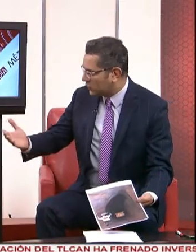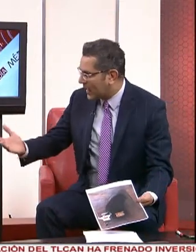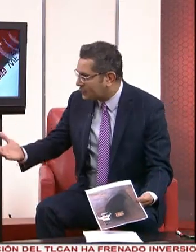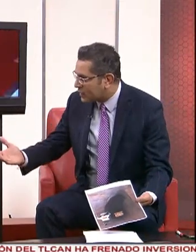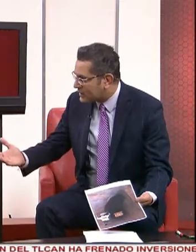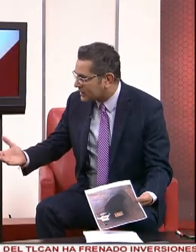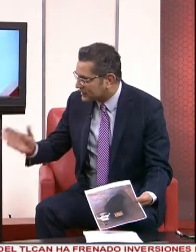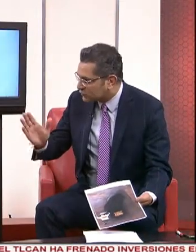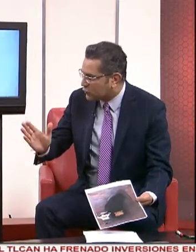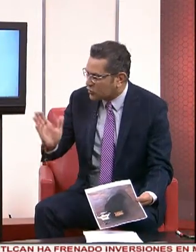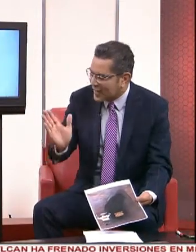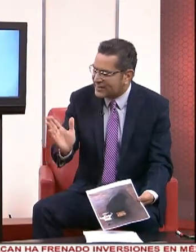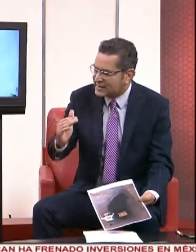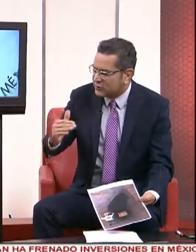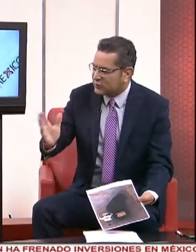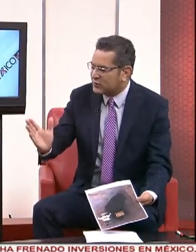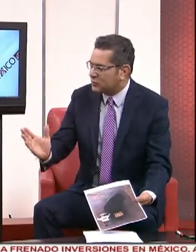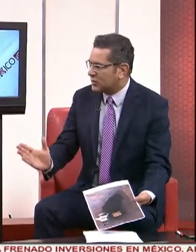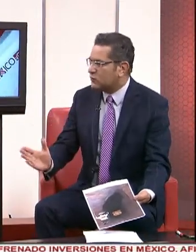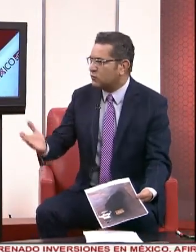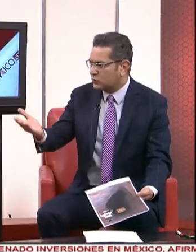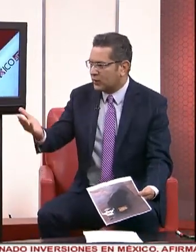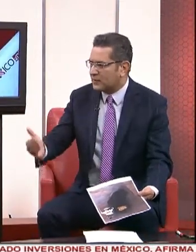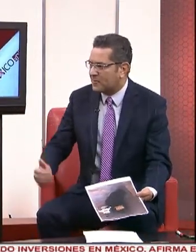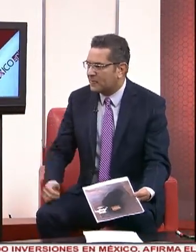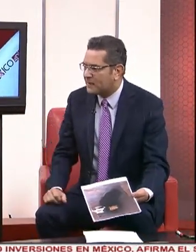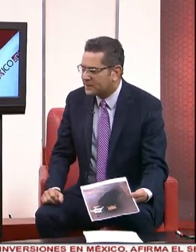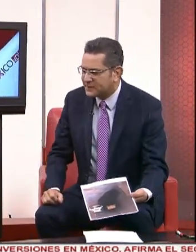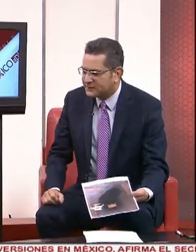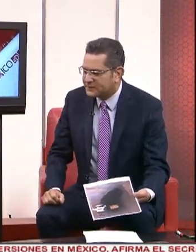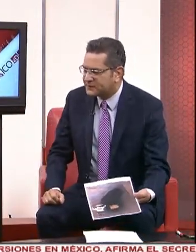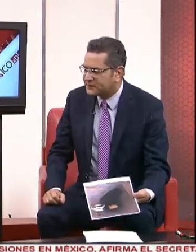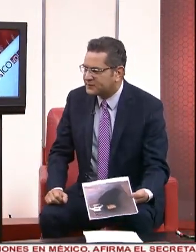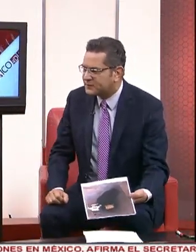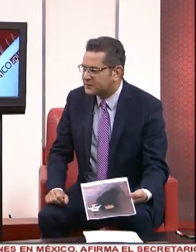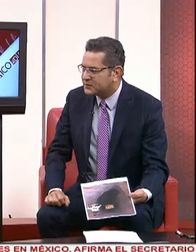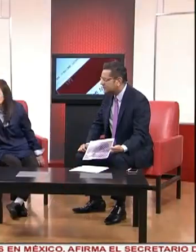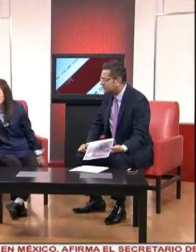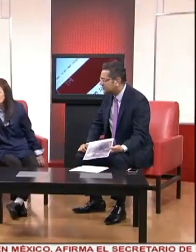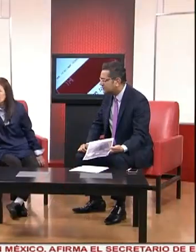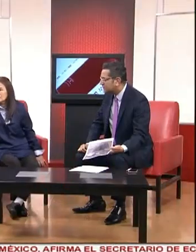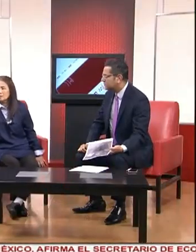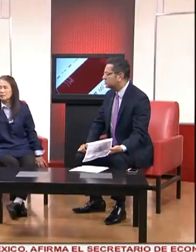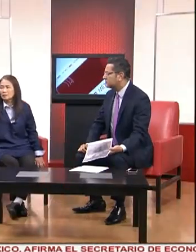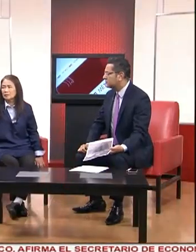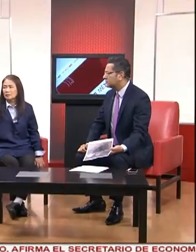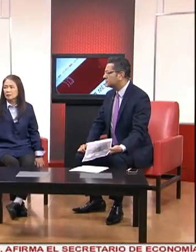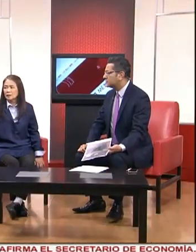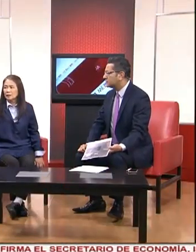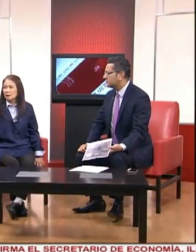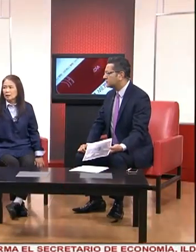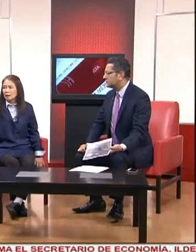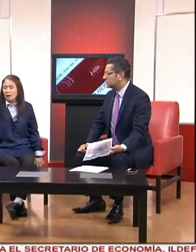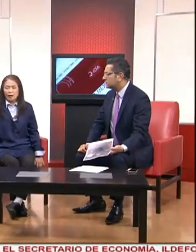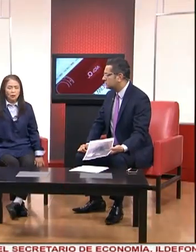la acupuntura japonesa? Supongo que hay distintos tipos de acupuntura. What's the difference between Chinese acupuncture and Japanese acupuncture?